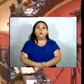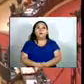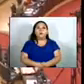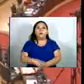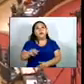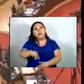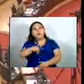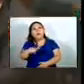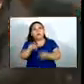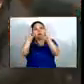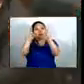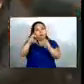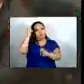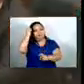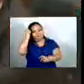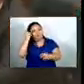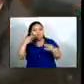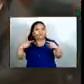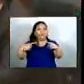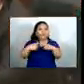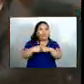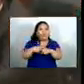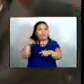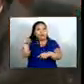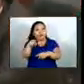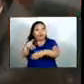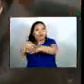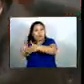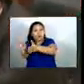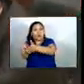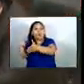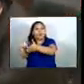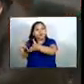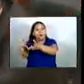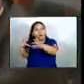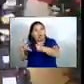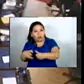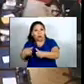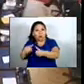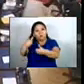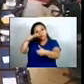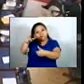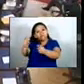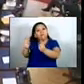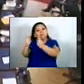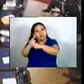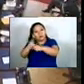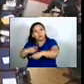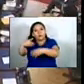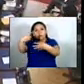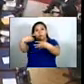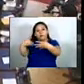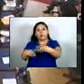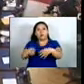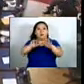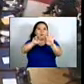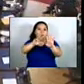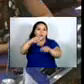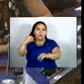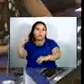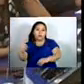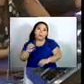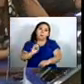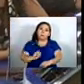controversias que enfrenta el titular de Hacienda es la intención de los diputados de superar los vetos presidenciales a los decretos 800 y